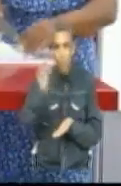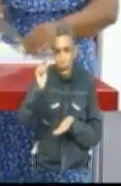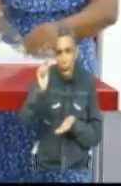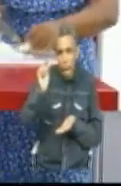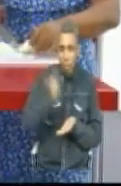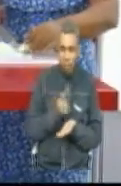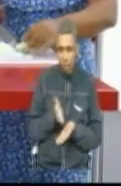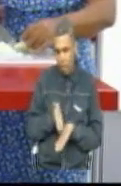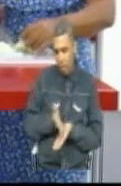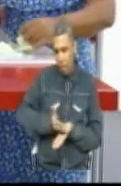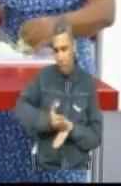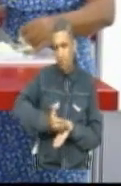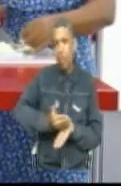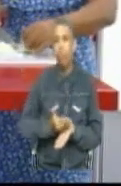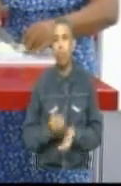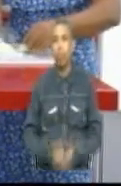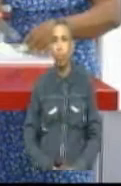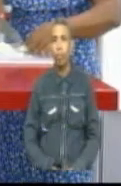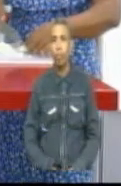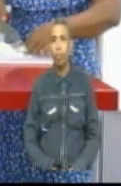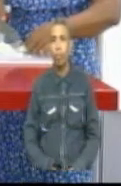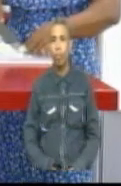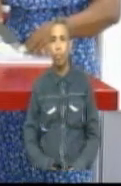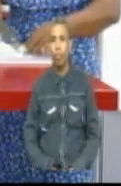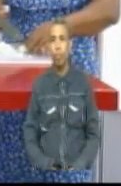técnicamente el corte llama bruno